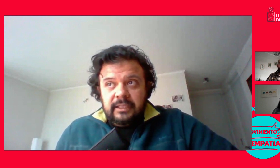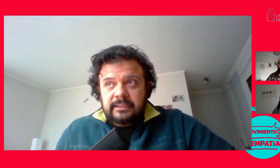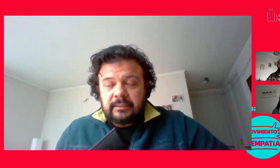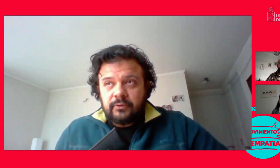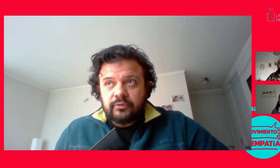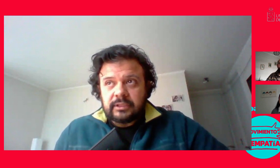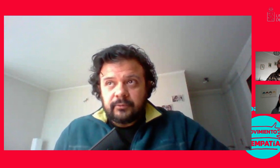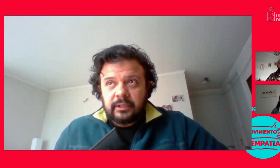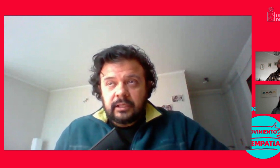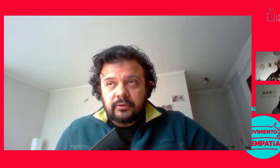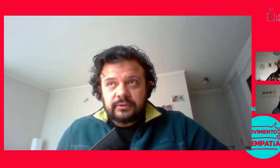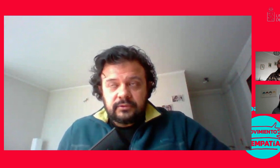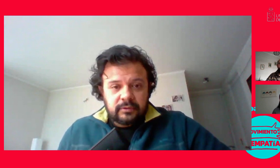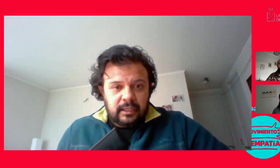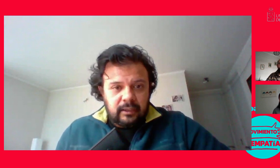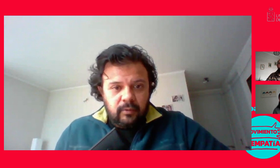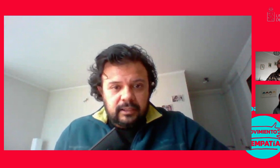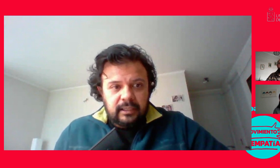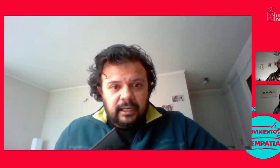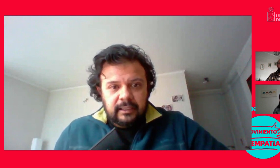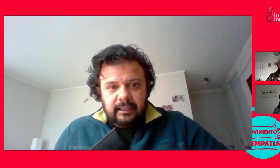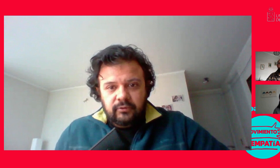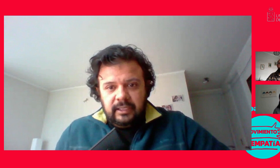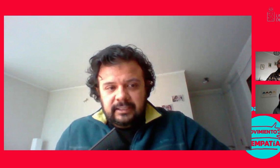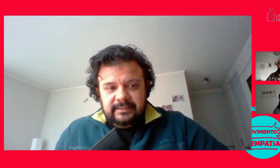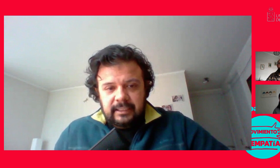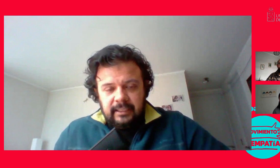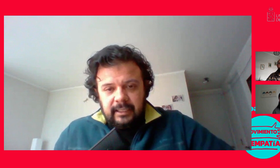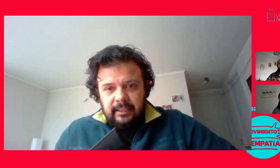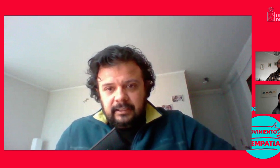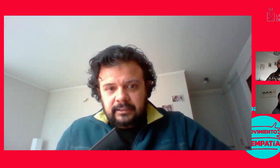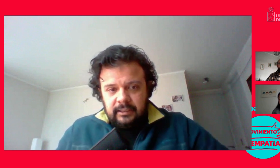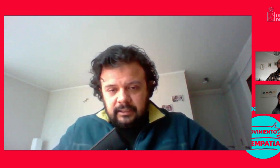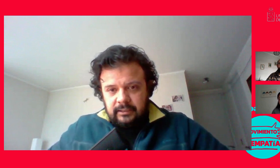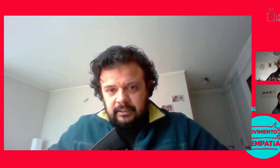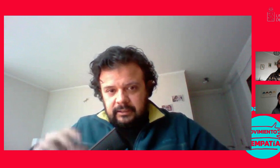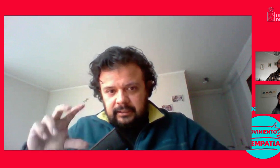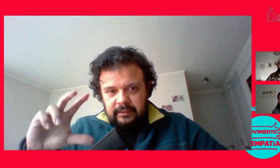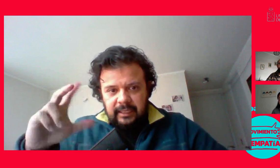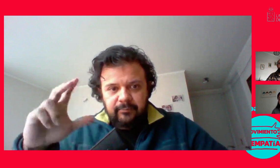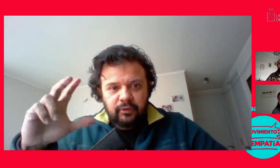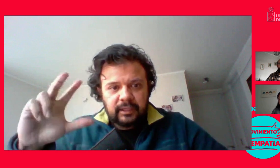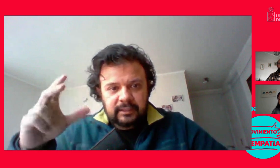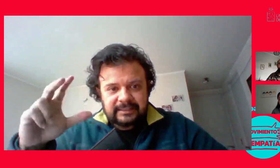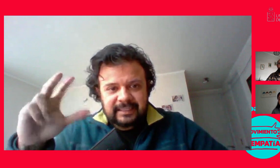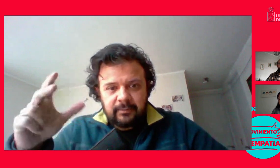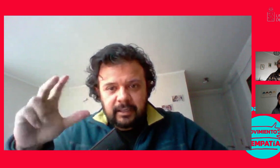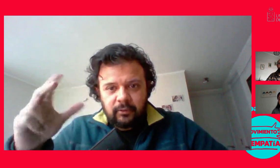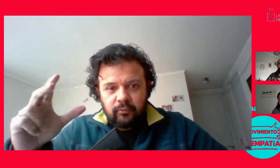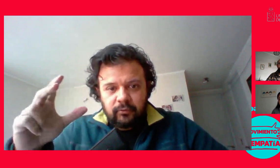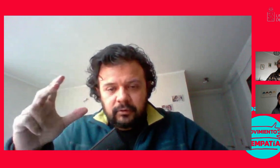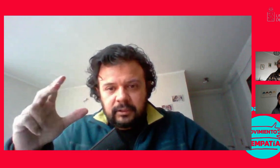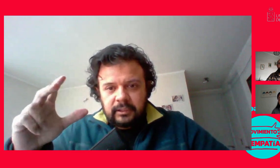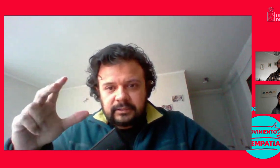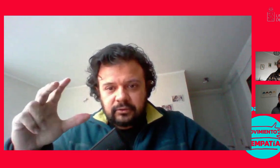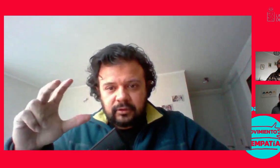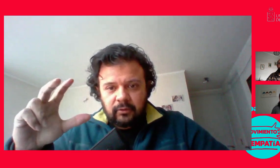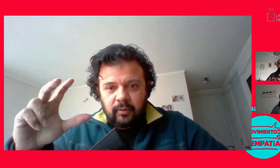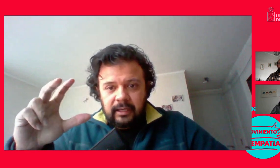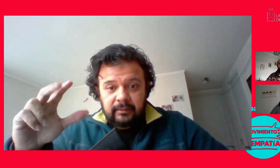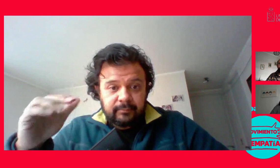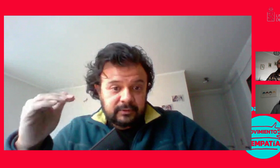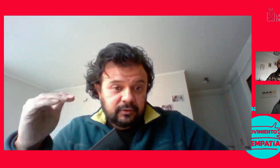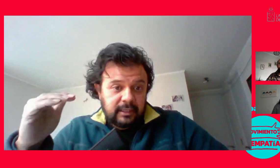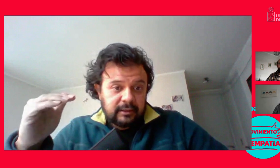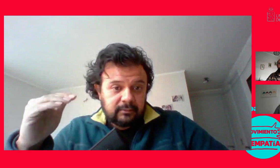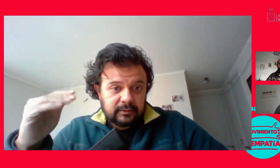qué es importante esa pregunta? Porque no sé si ustedes recuerdan con AstraZeneca este cambio de esquema que hubo, ¿cierto?, en el